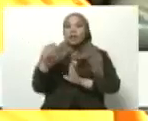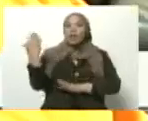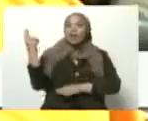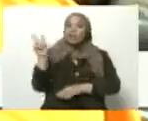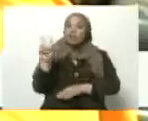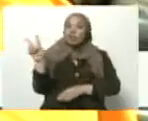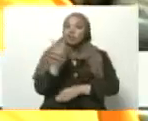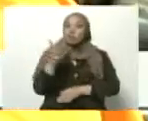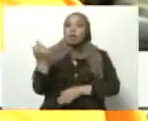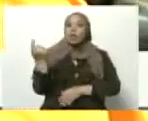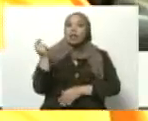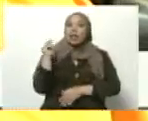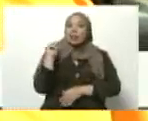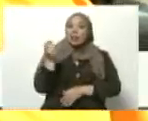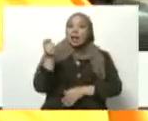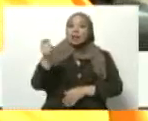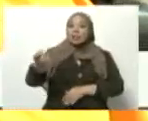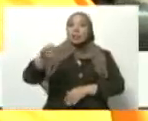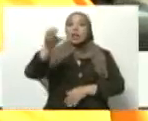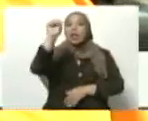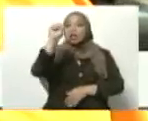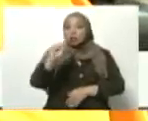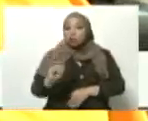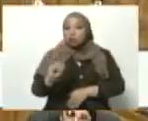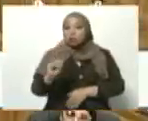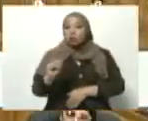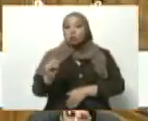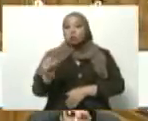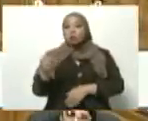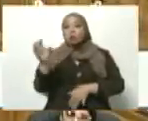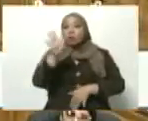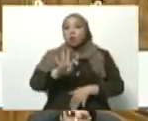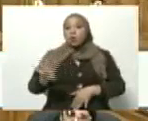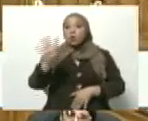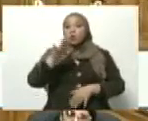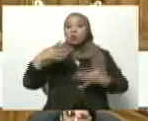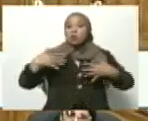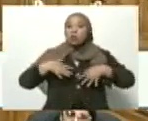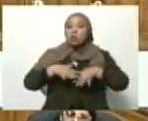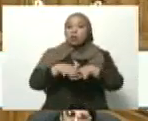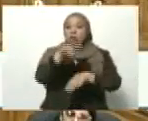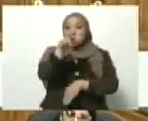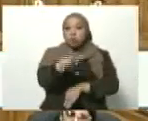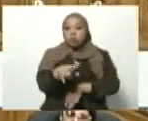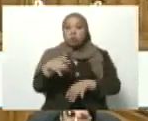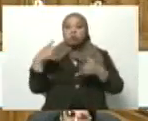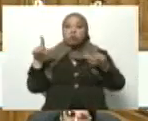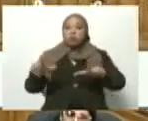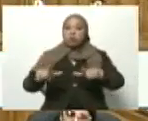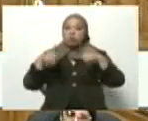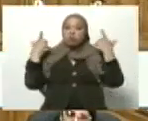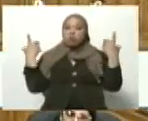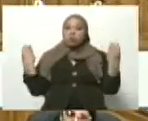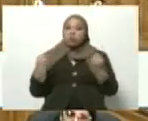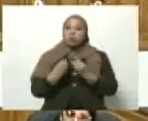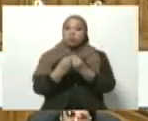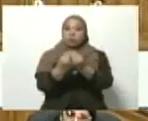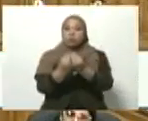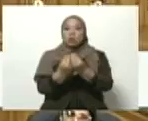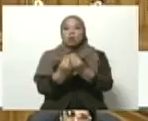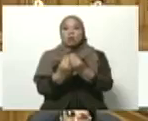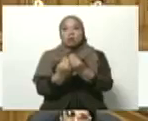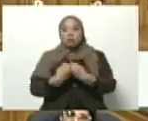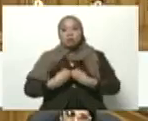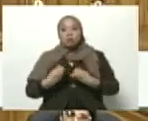del Táchira, hacemos ejercicio de ataque a aeropuertos y de toma de aeropuertos armados conjuntos. Todo eso lo hago